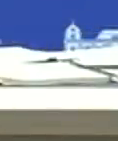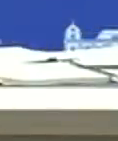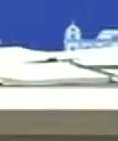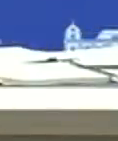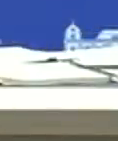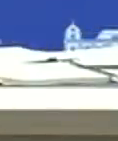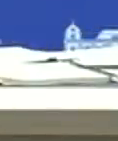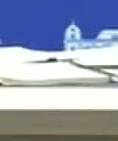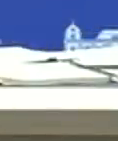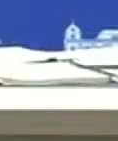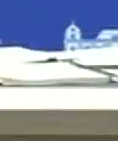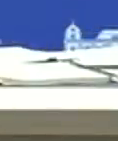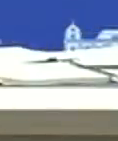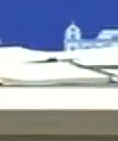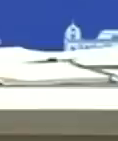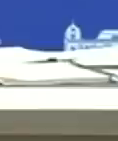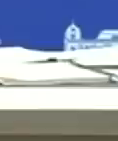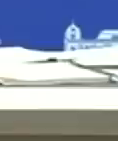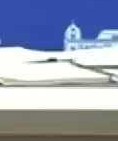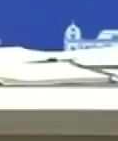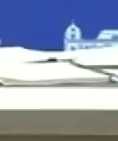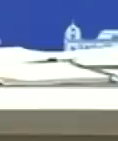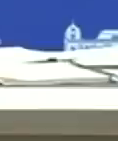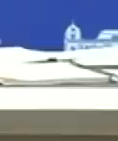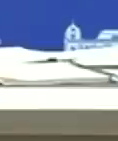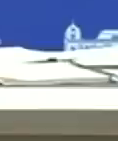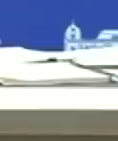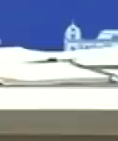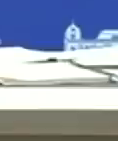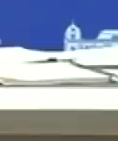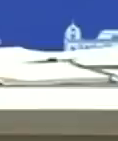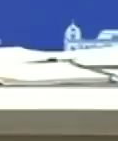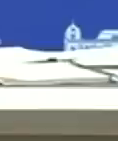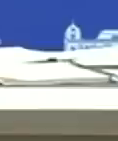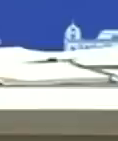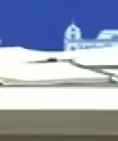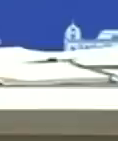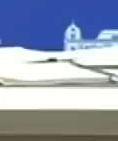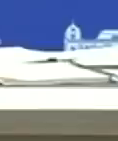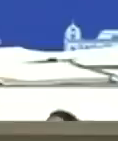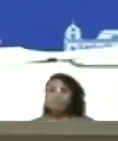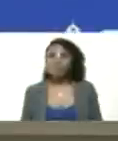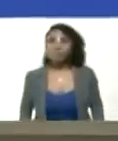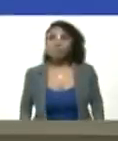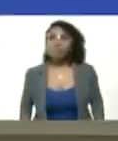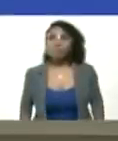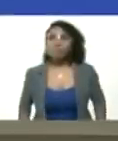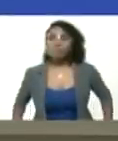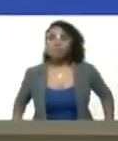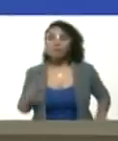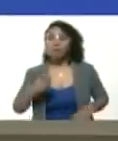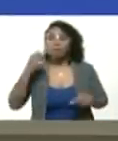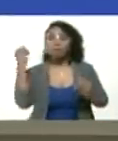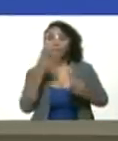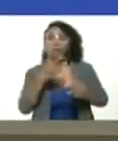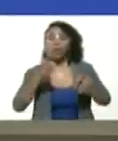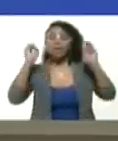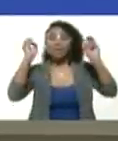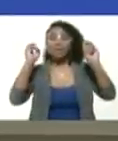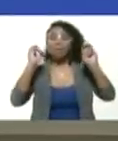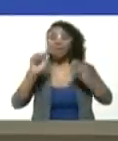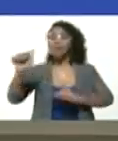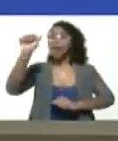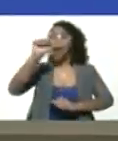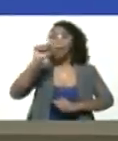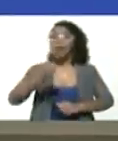De igual manera, hemos demostrado el impacto en materia de agua potable.